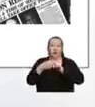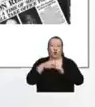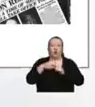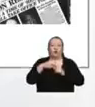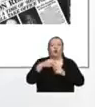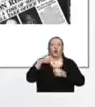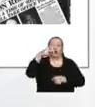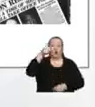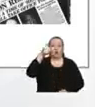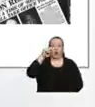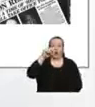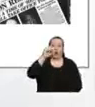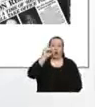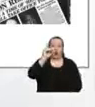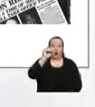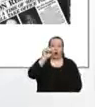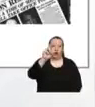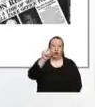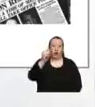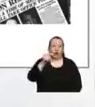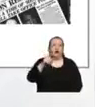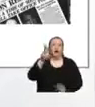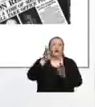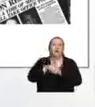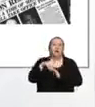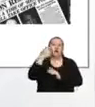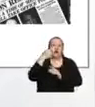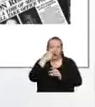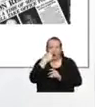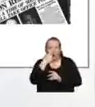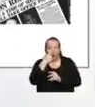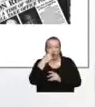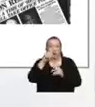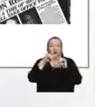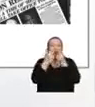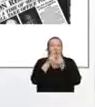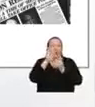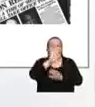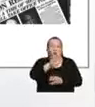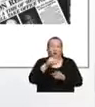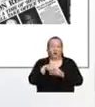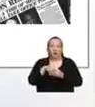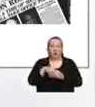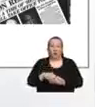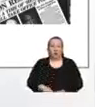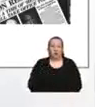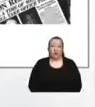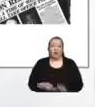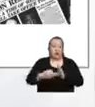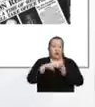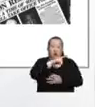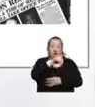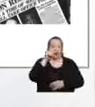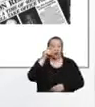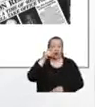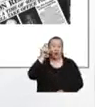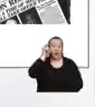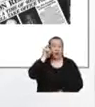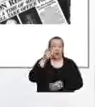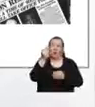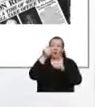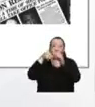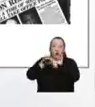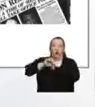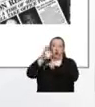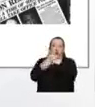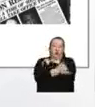campaña al partido de mujeres mucho menos grave que tener de 100 millones dólares escondidos en pareció fiscal sigamos algo reciente muy cercana a nosotros